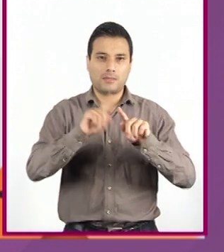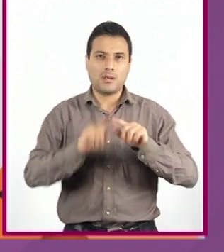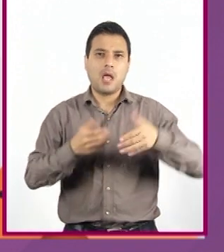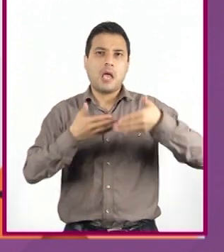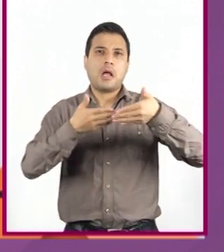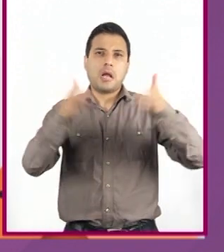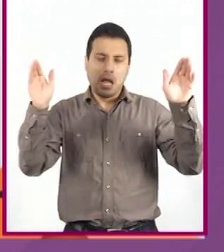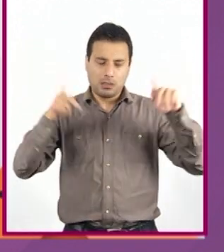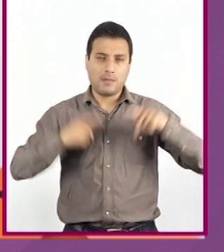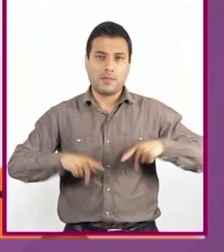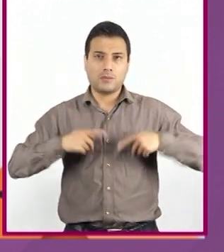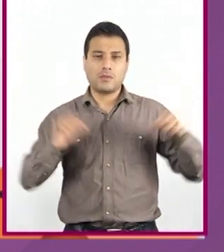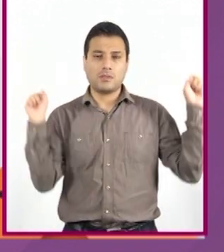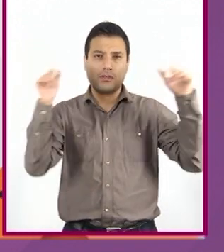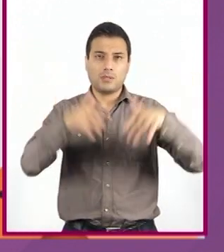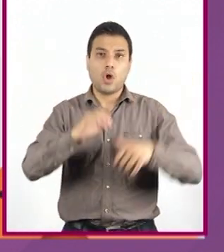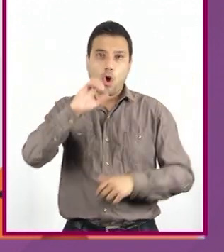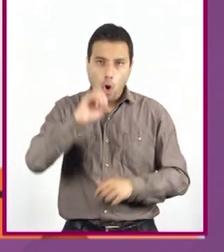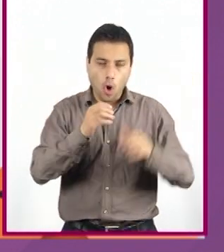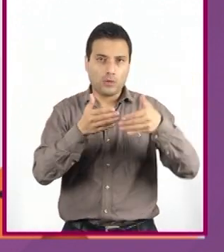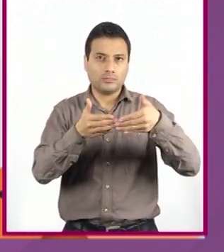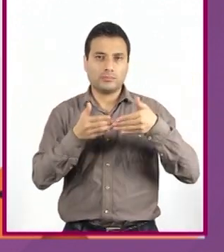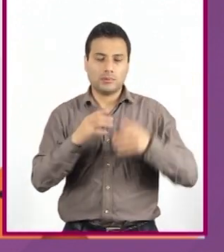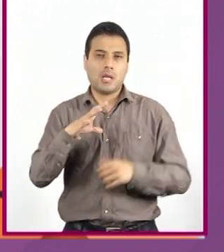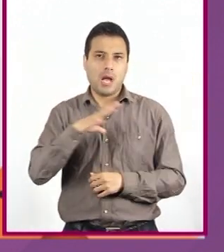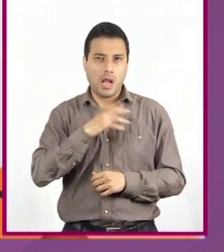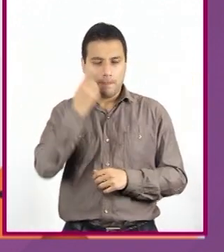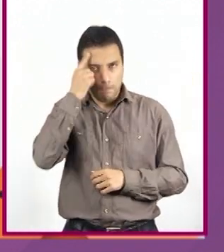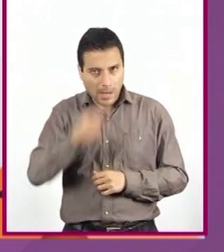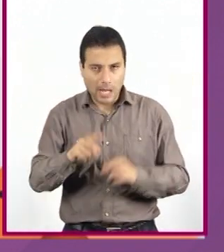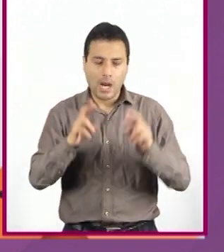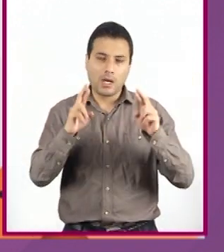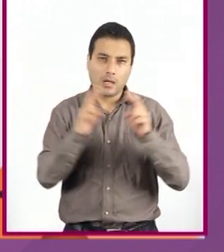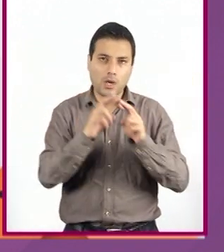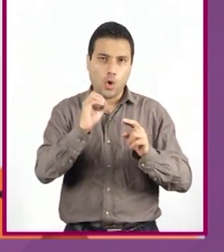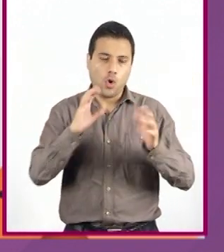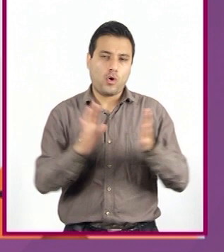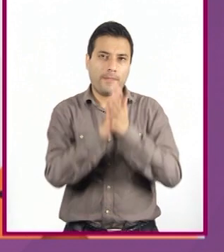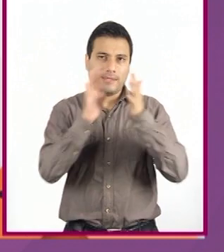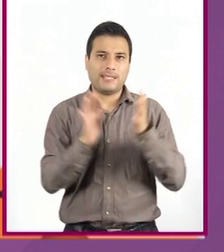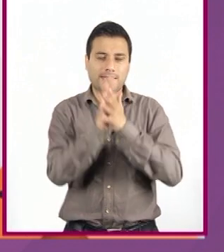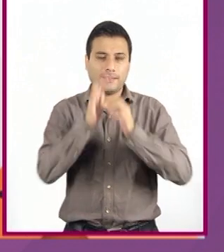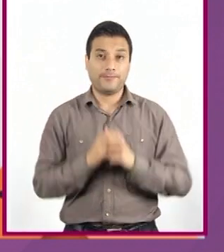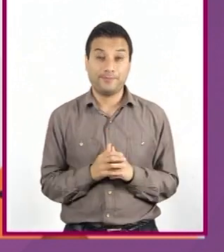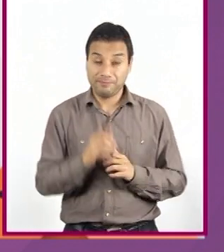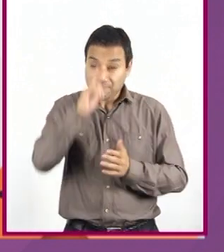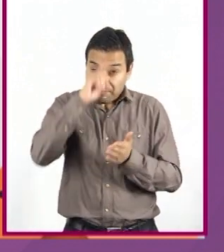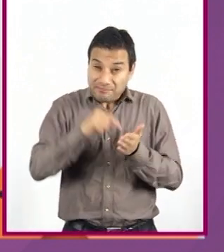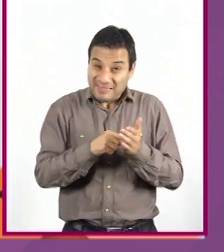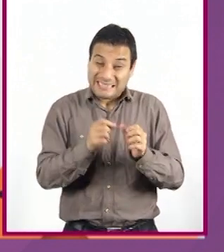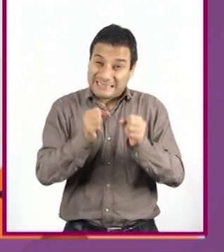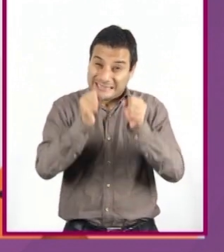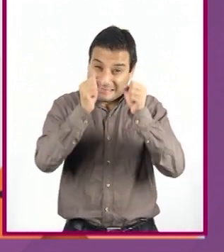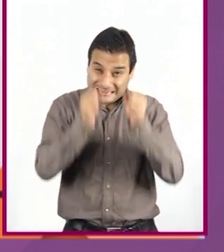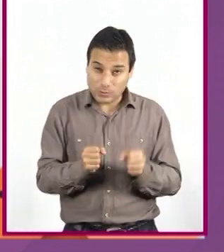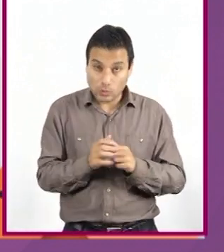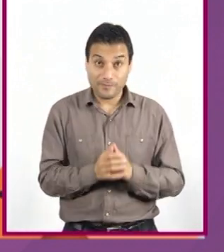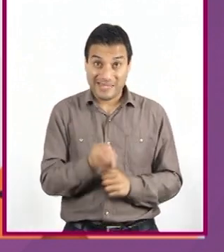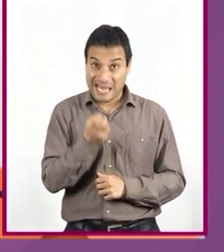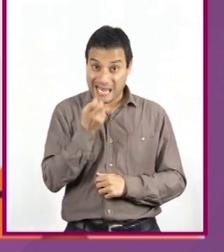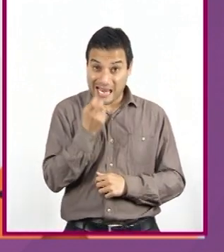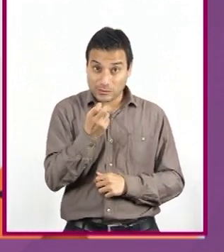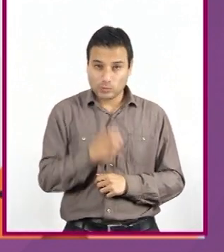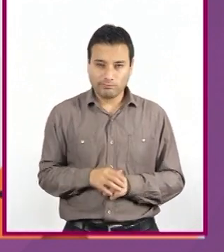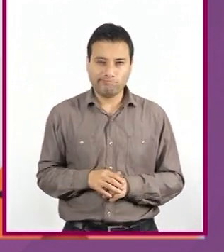o restringidos, del tipo ceremonial y de competencia. Es muy posible que esto señale que